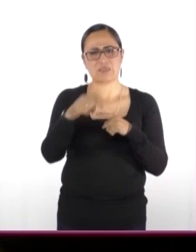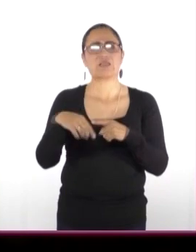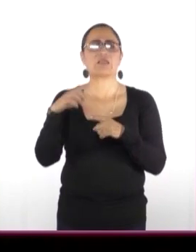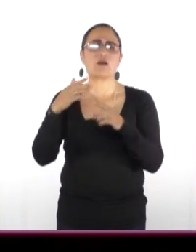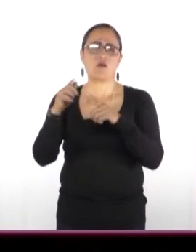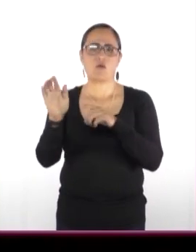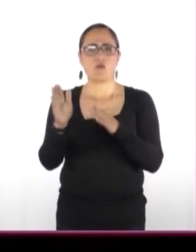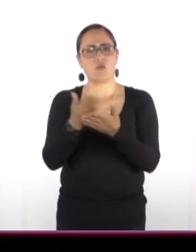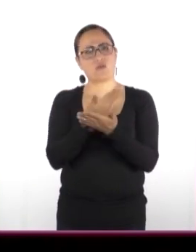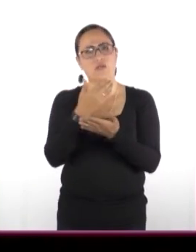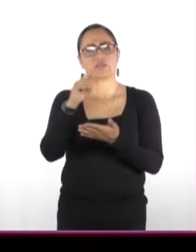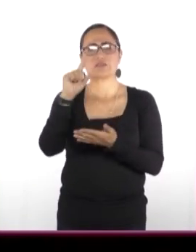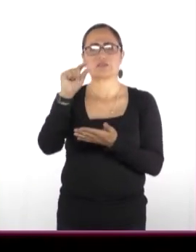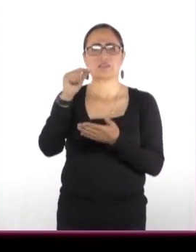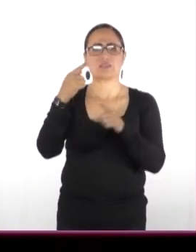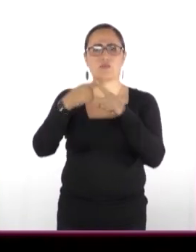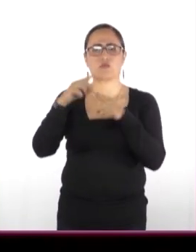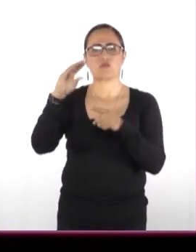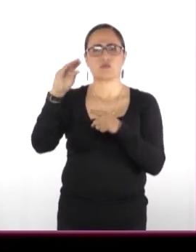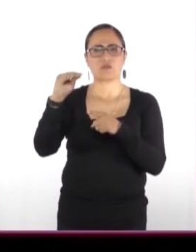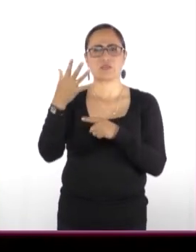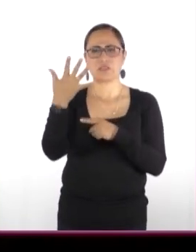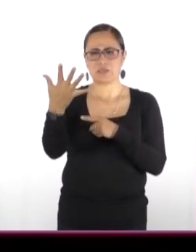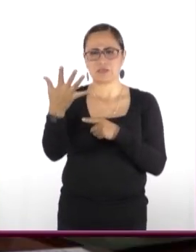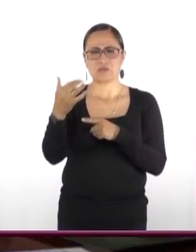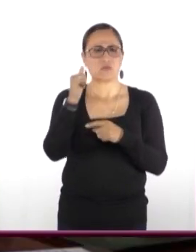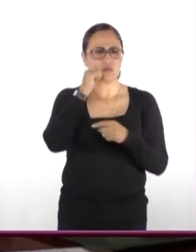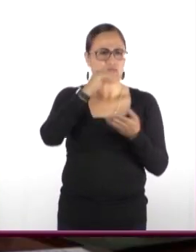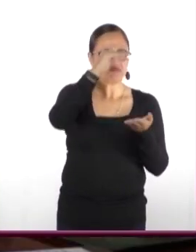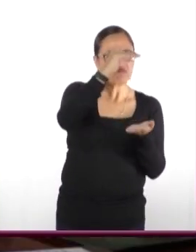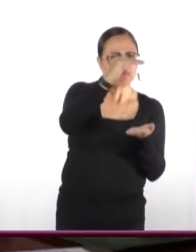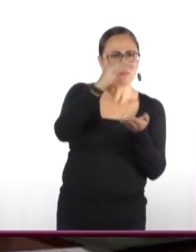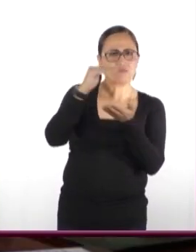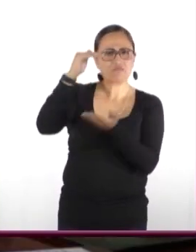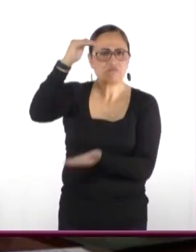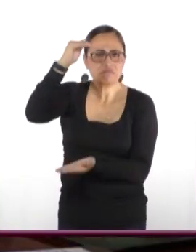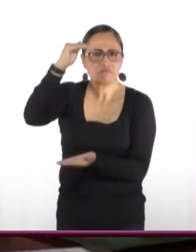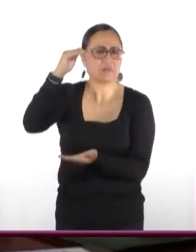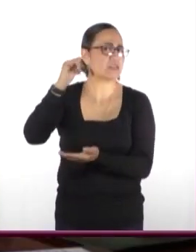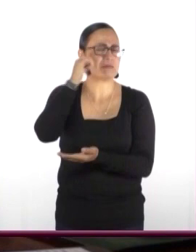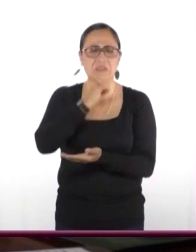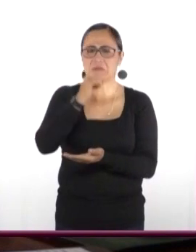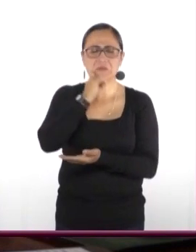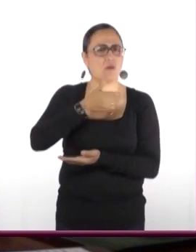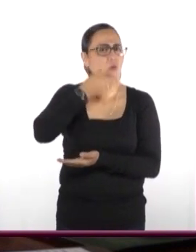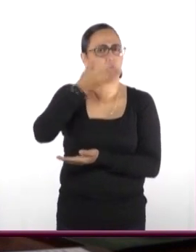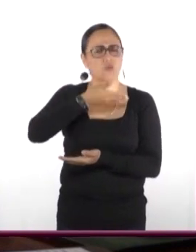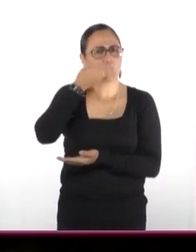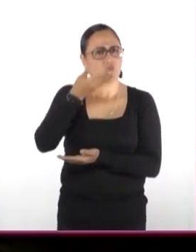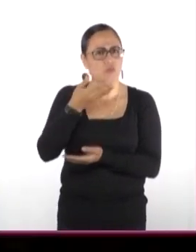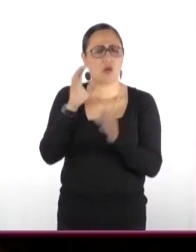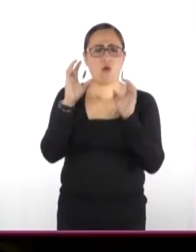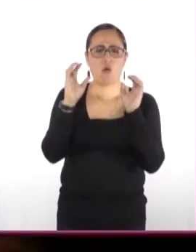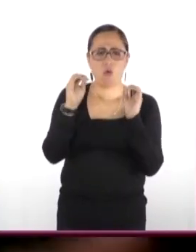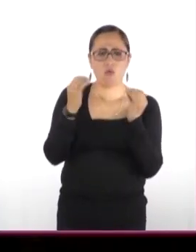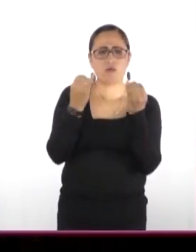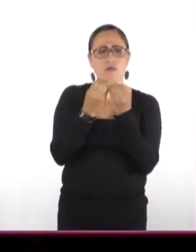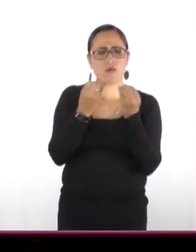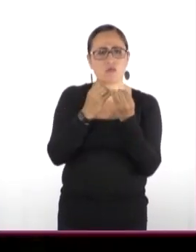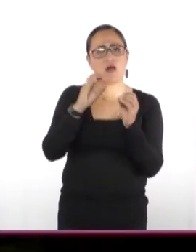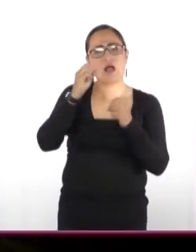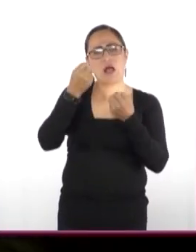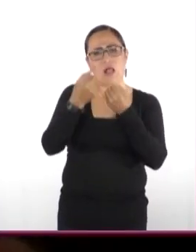carta, 70 por 95, tamaño oficio. Siempre es muy común esa medida, o en